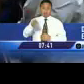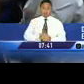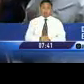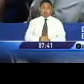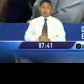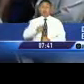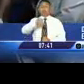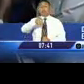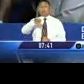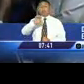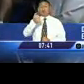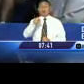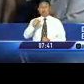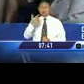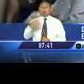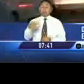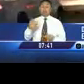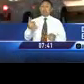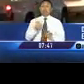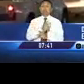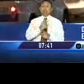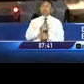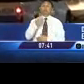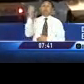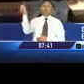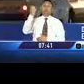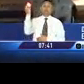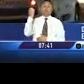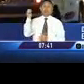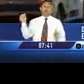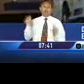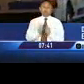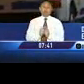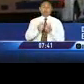último con pronóstico reservado. Las ambulancias